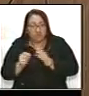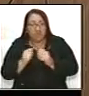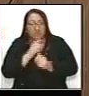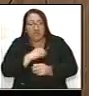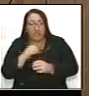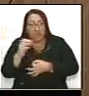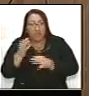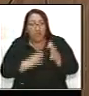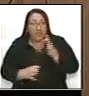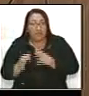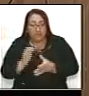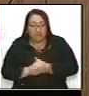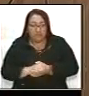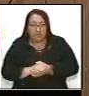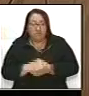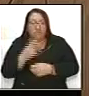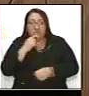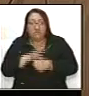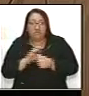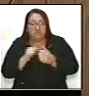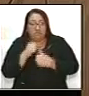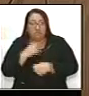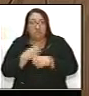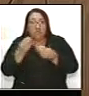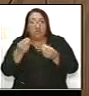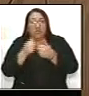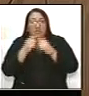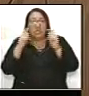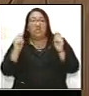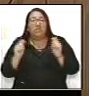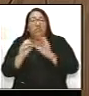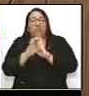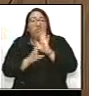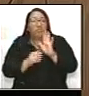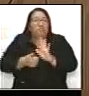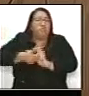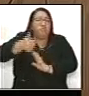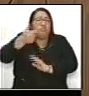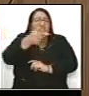Ministerio de Economía y Finanzas de cumplir con lo establecido por el Tribunal Constitucional.